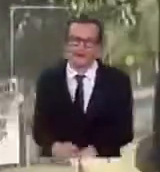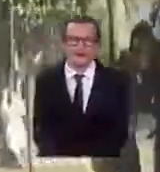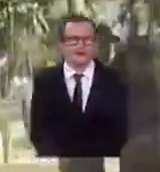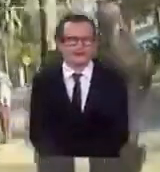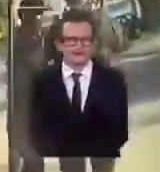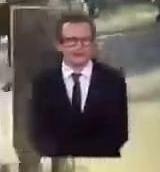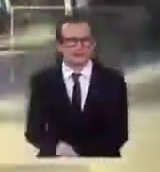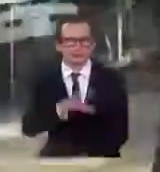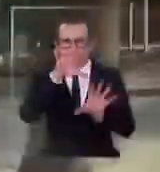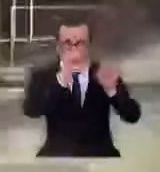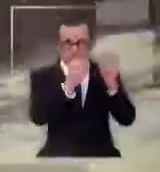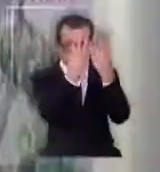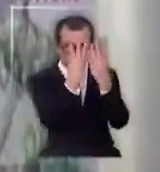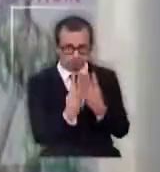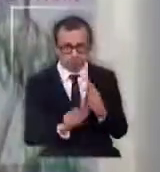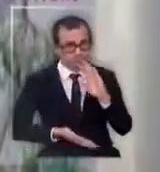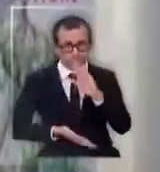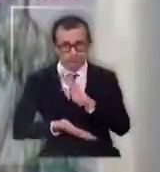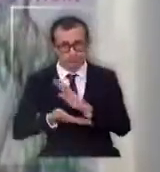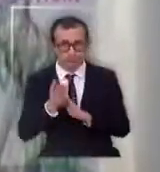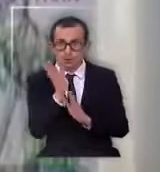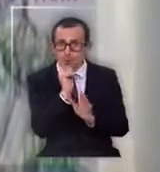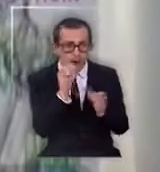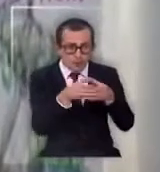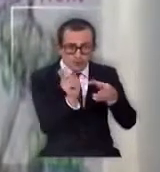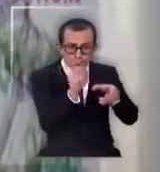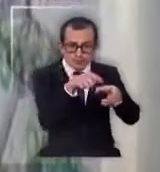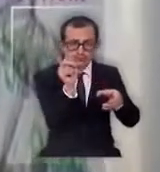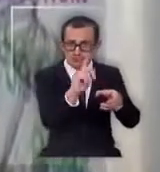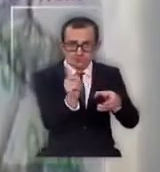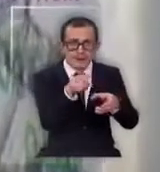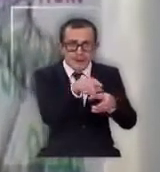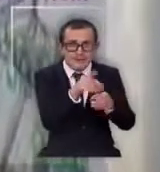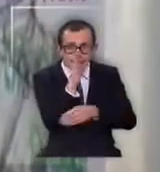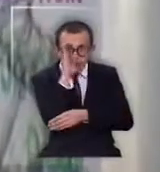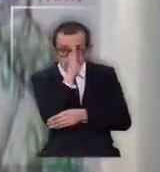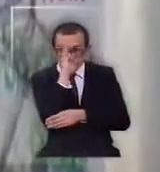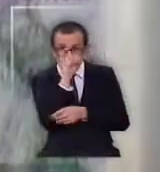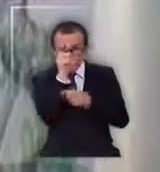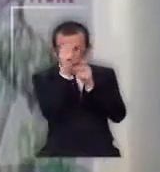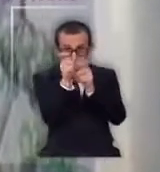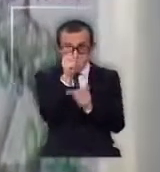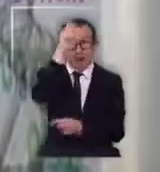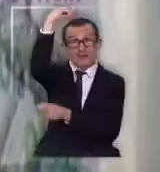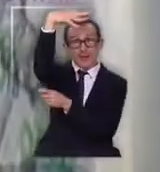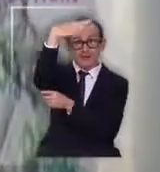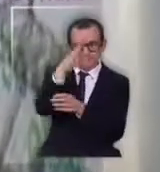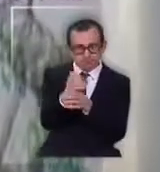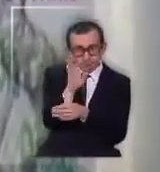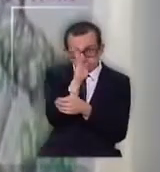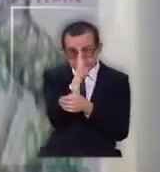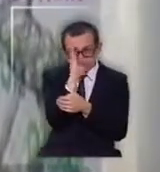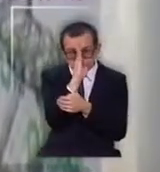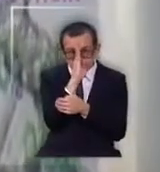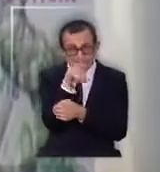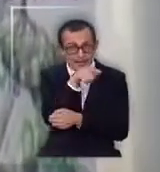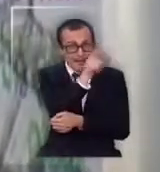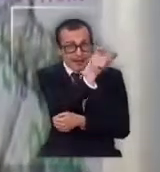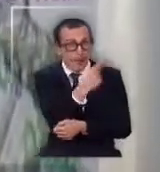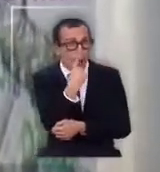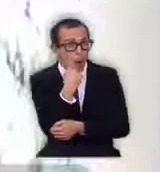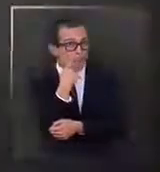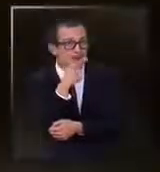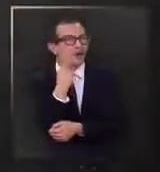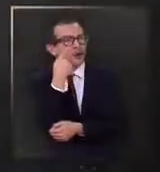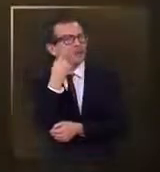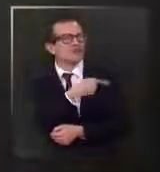Se fue detenido, no integra ninguna banda, sí quien se parapetó detrás de un poste. Rodrigo Castillo Vargas, conocido